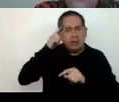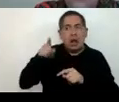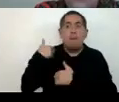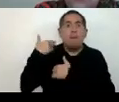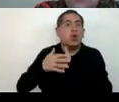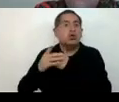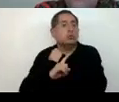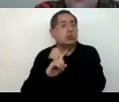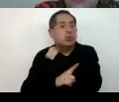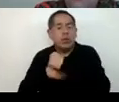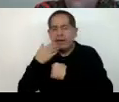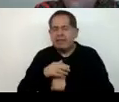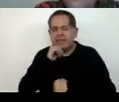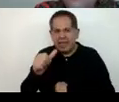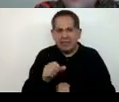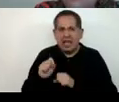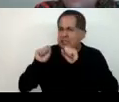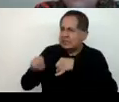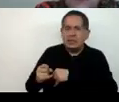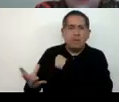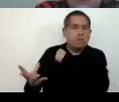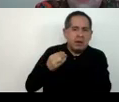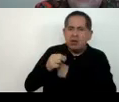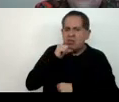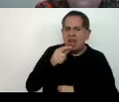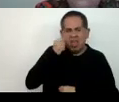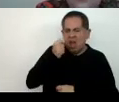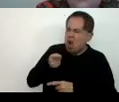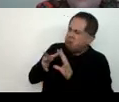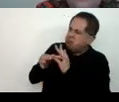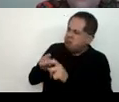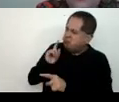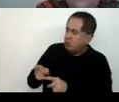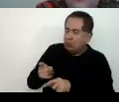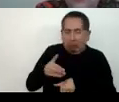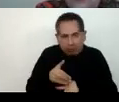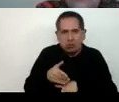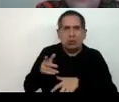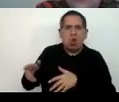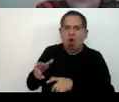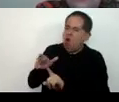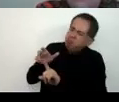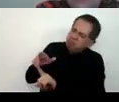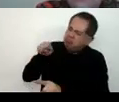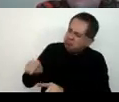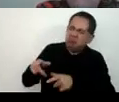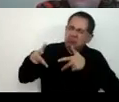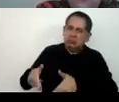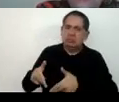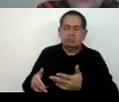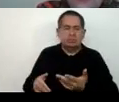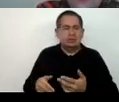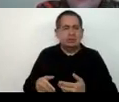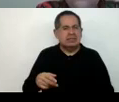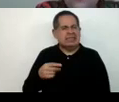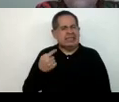no consentida, forzada o coercitiva. Sabemos que la intervención quirúrgica, llamada